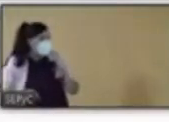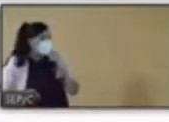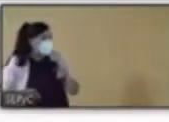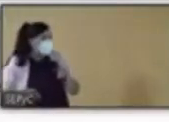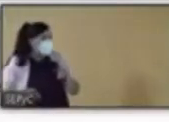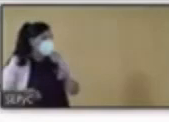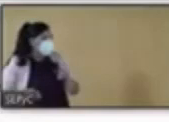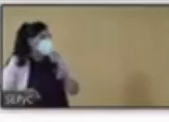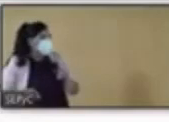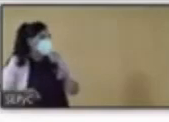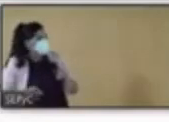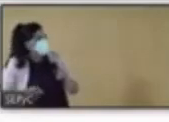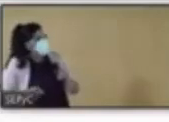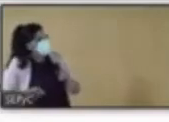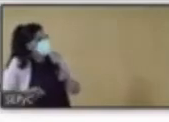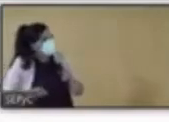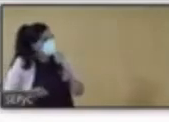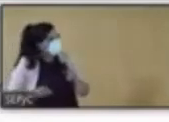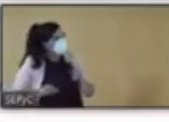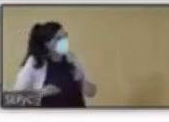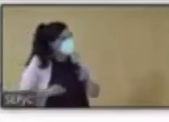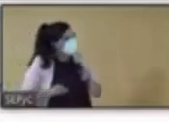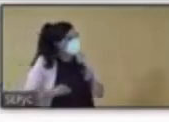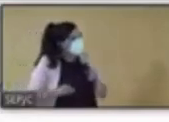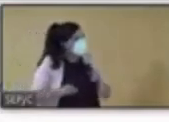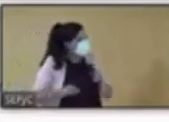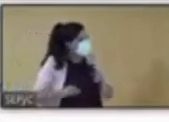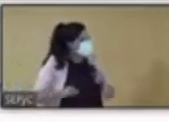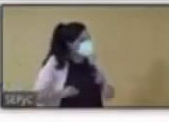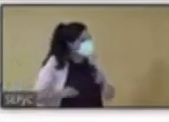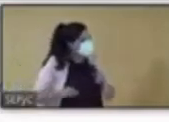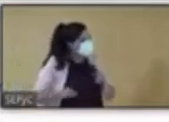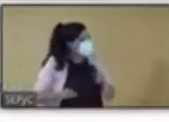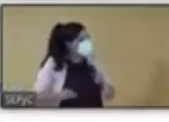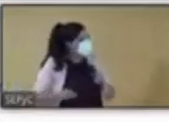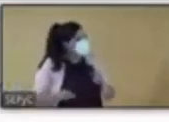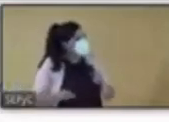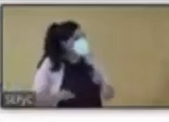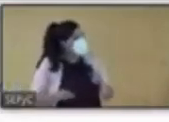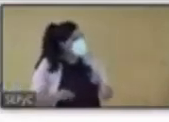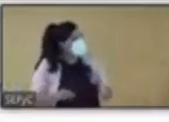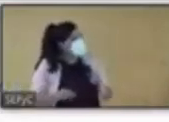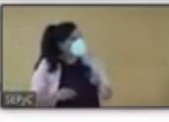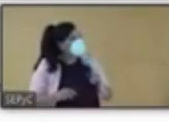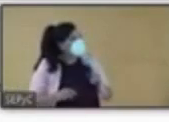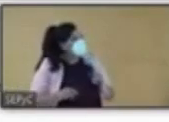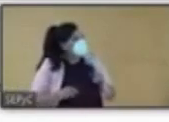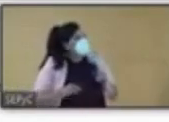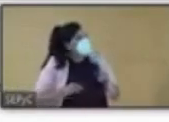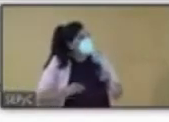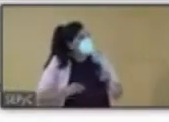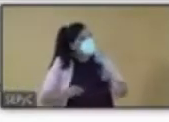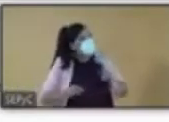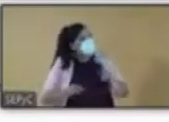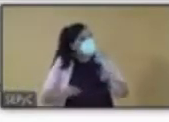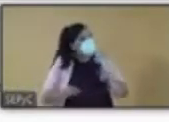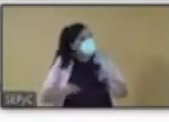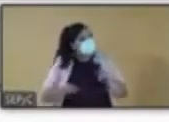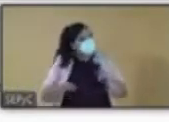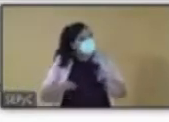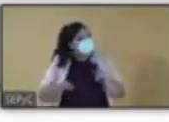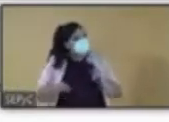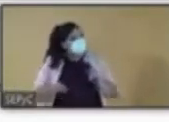Este apartado implica que el servidor público, su dependiente económico o su pareja durante los